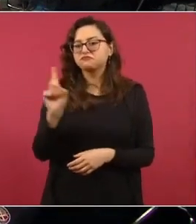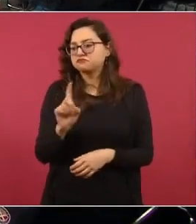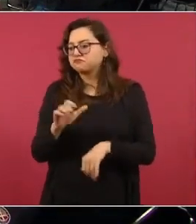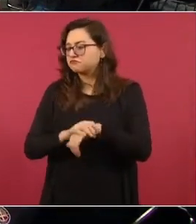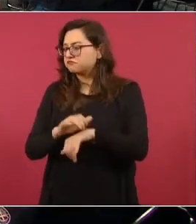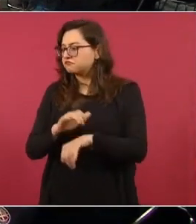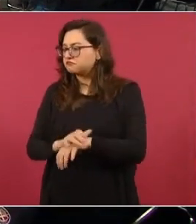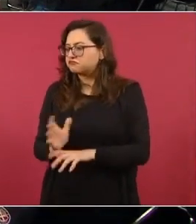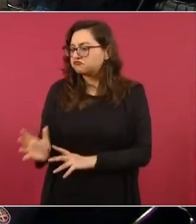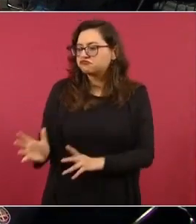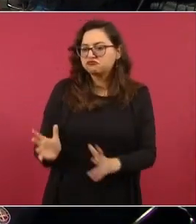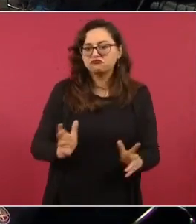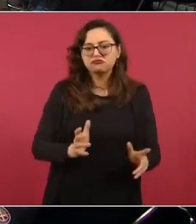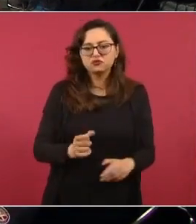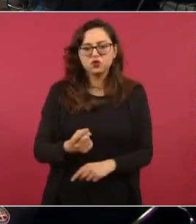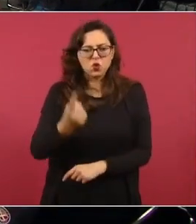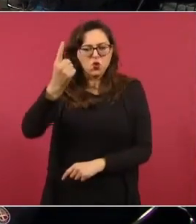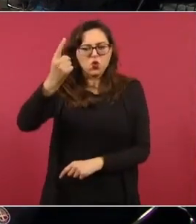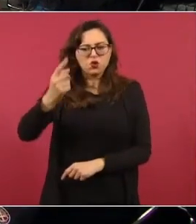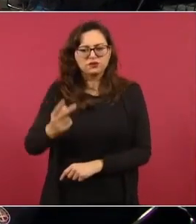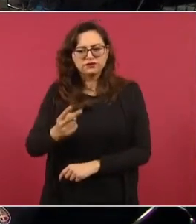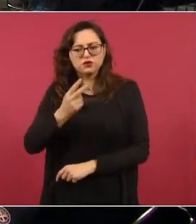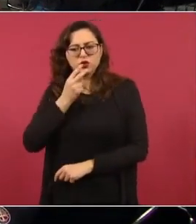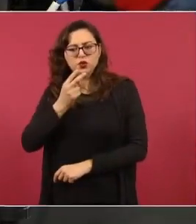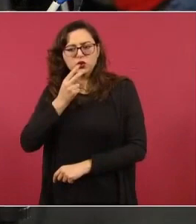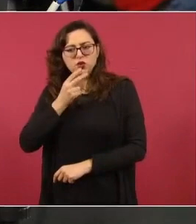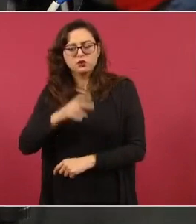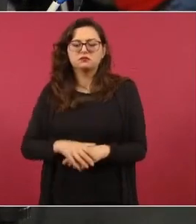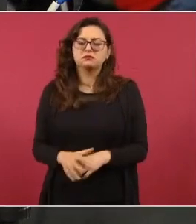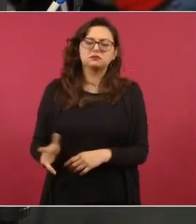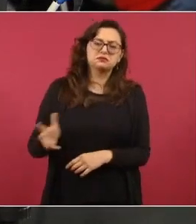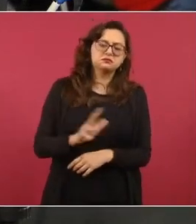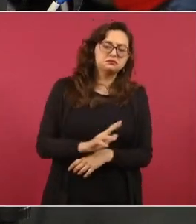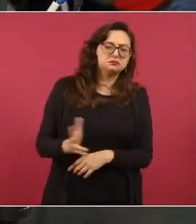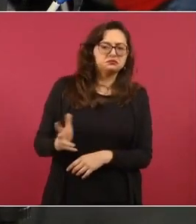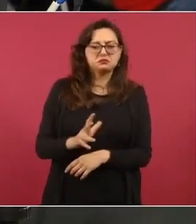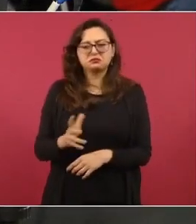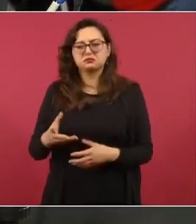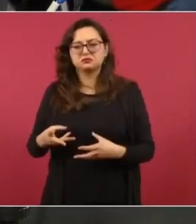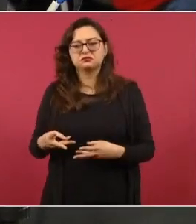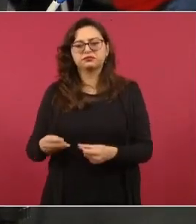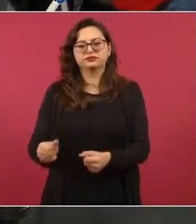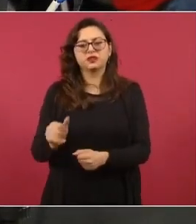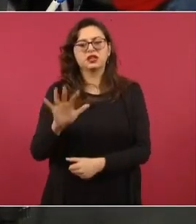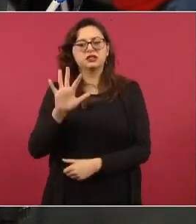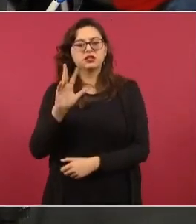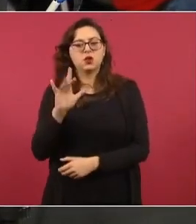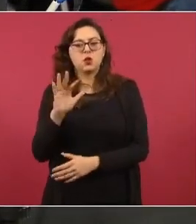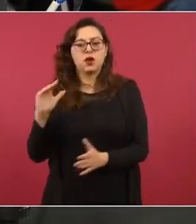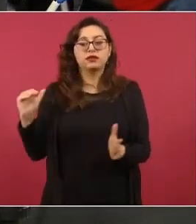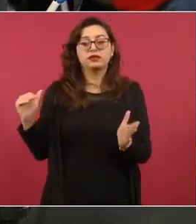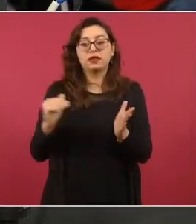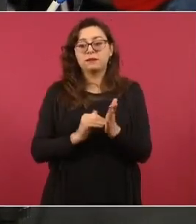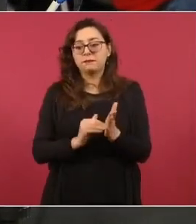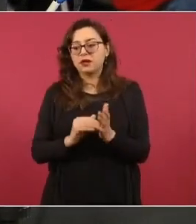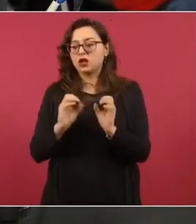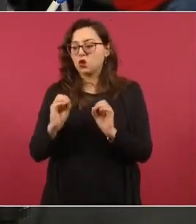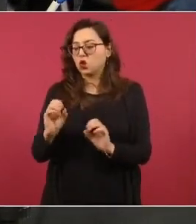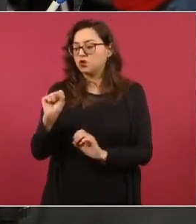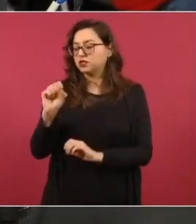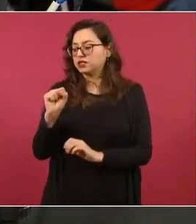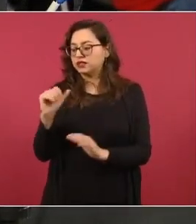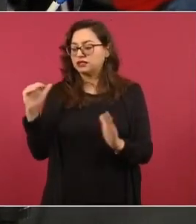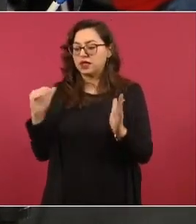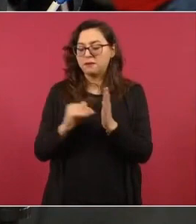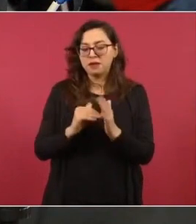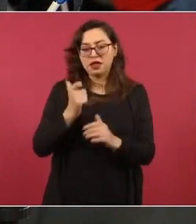amigos, y llegan a gastar alrededor de 50,000 pesos o 60,000 pesos anuales,